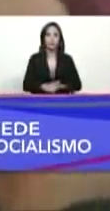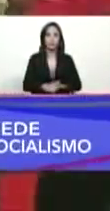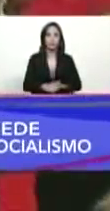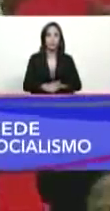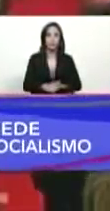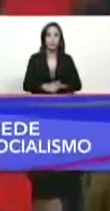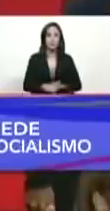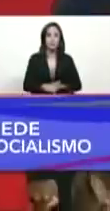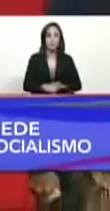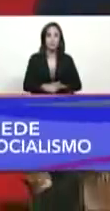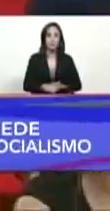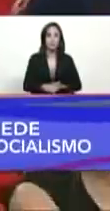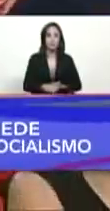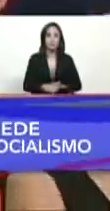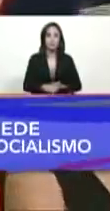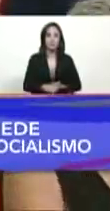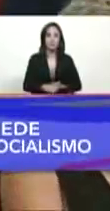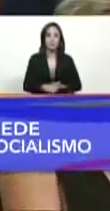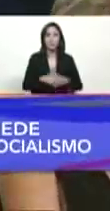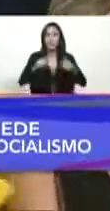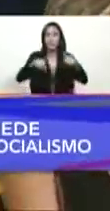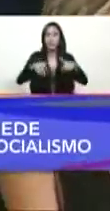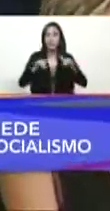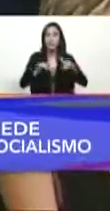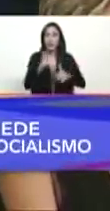Y digo desde aquí,